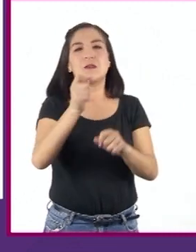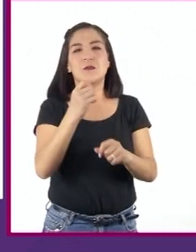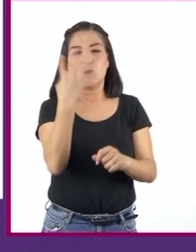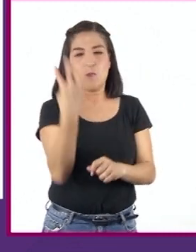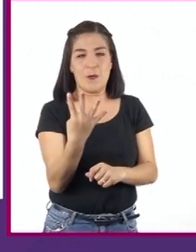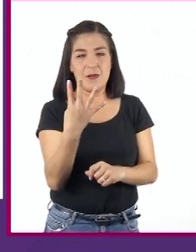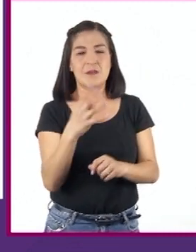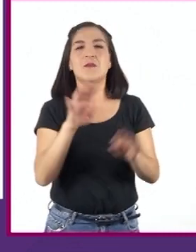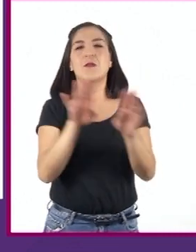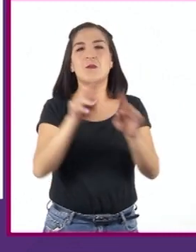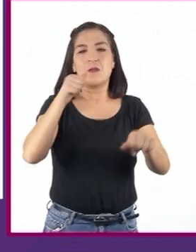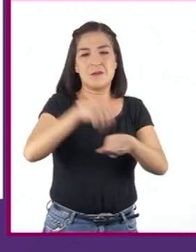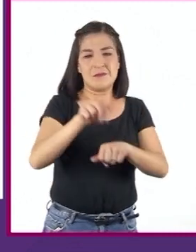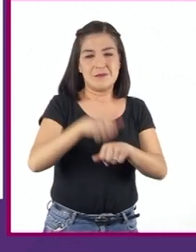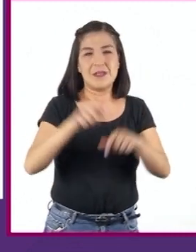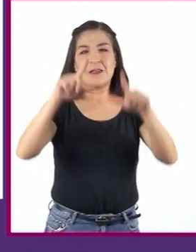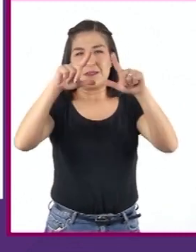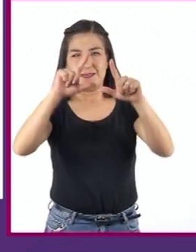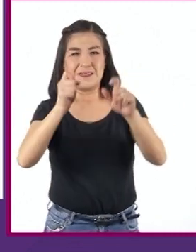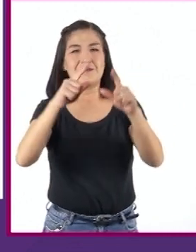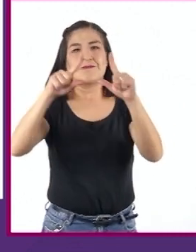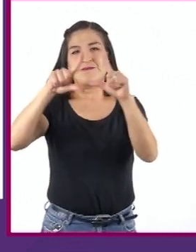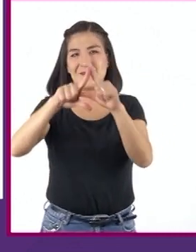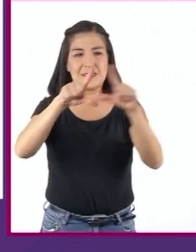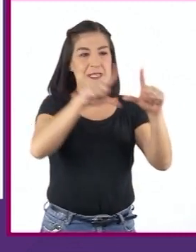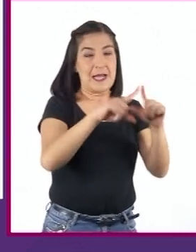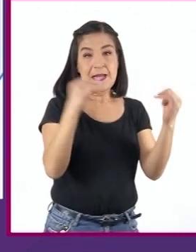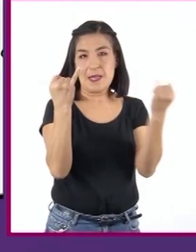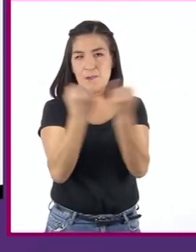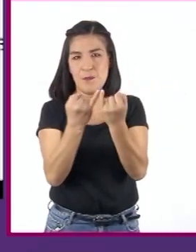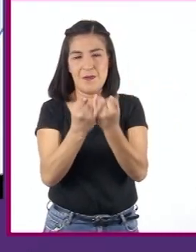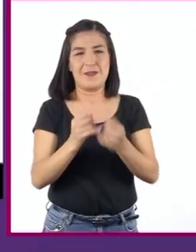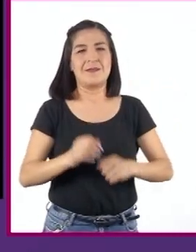rectángulos congruentes o iguales.